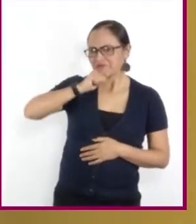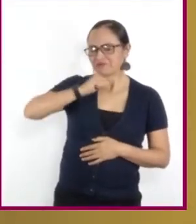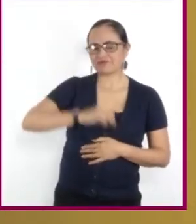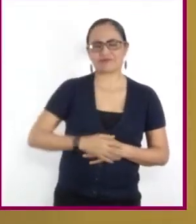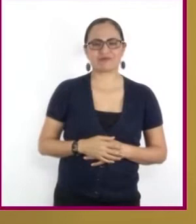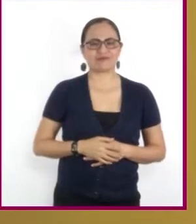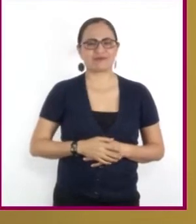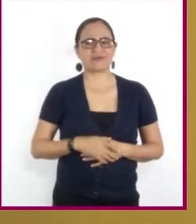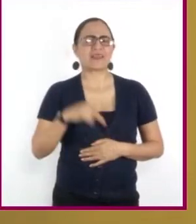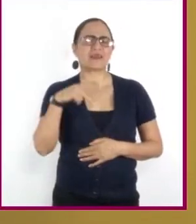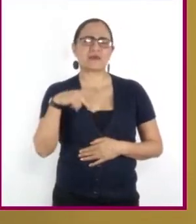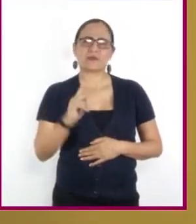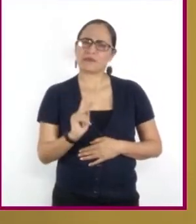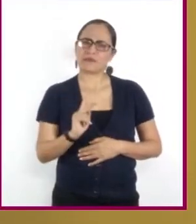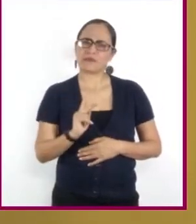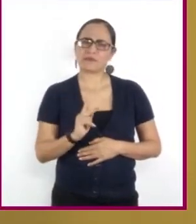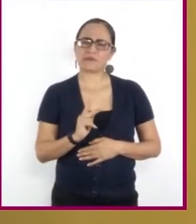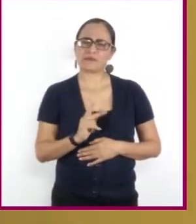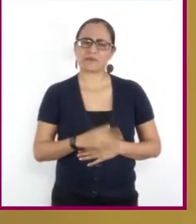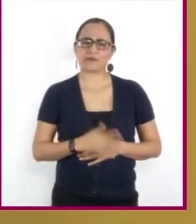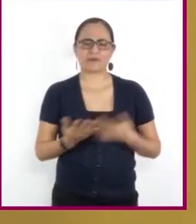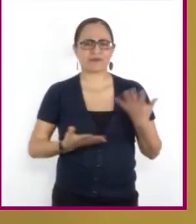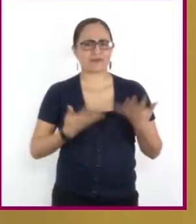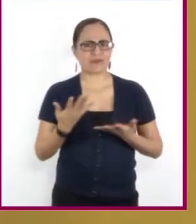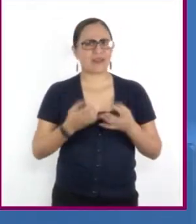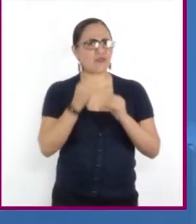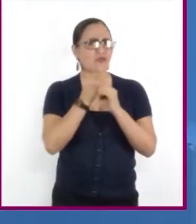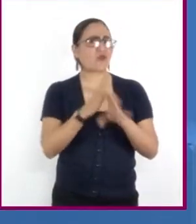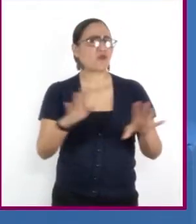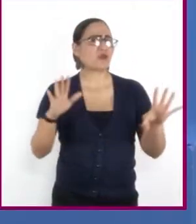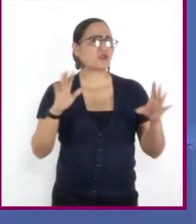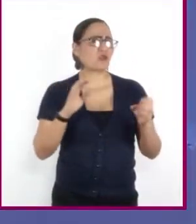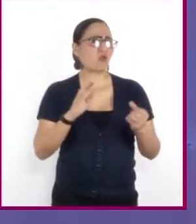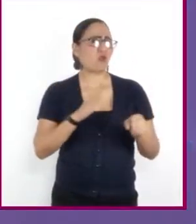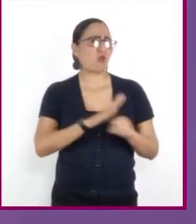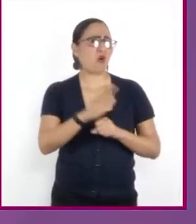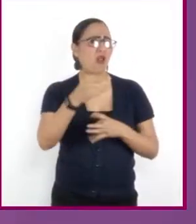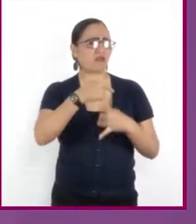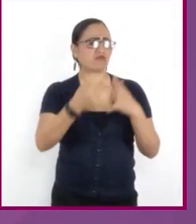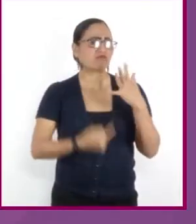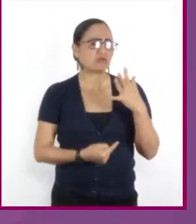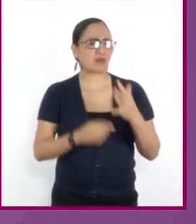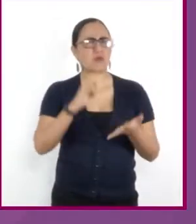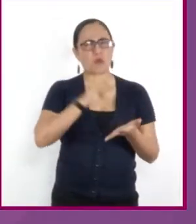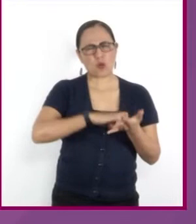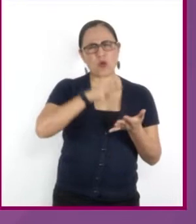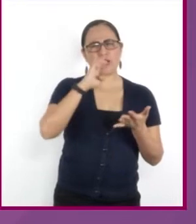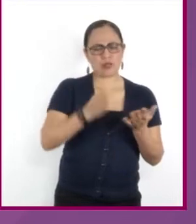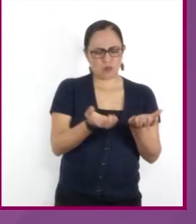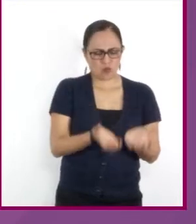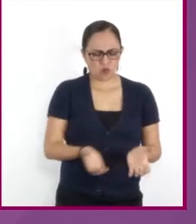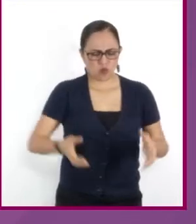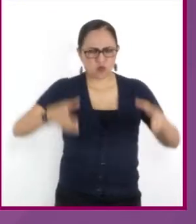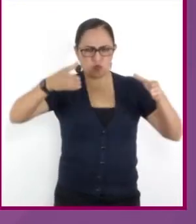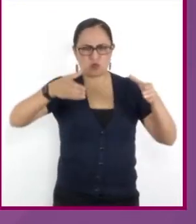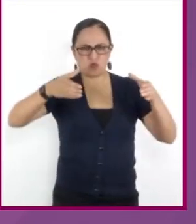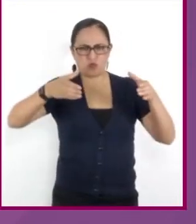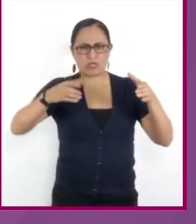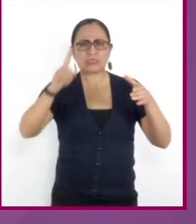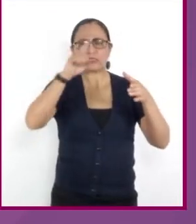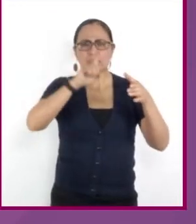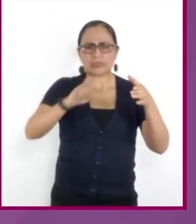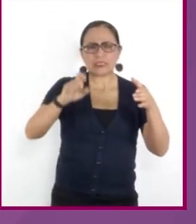pero ¿cuáles serían nuestros datos? Supongamos que el volumen en el recipiente es